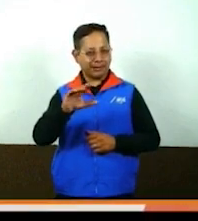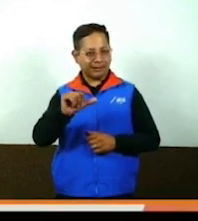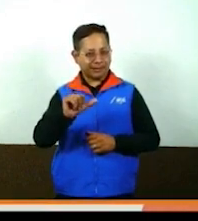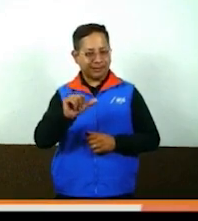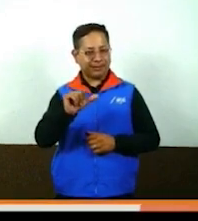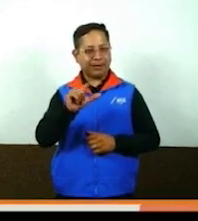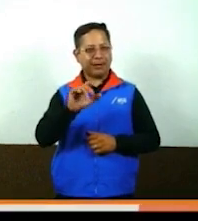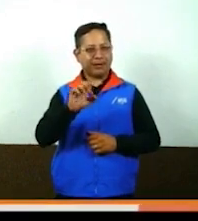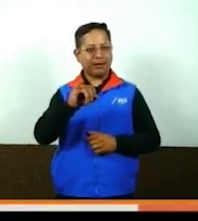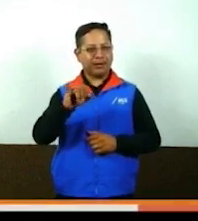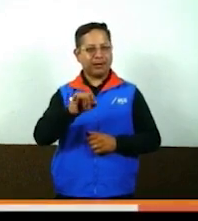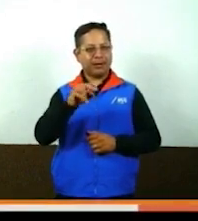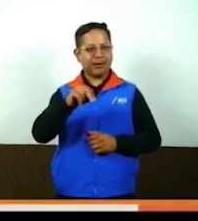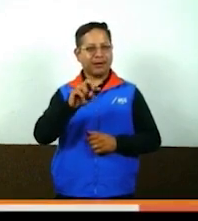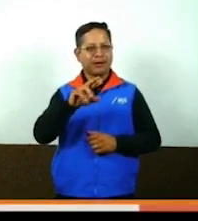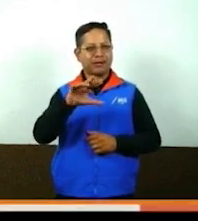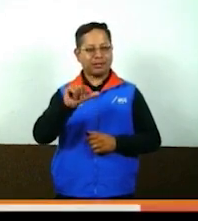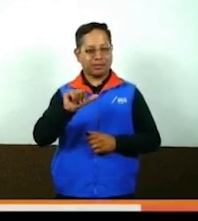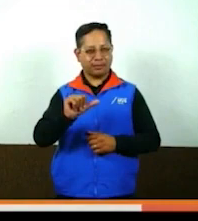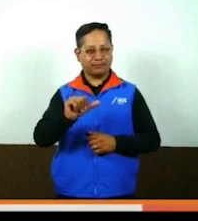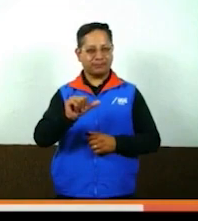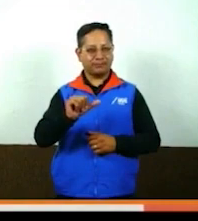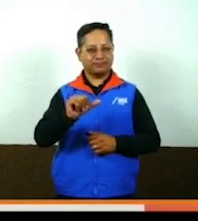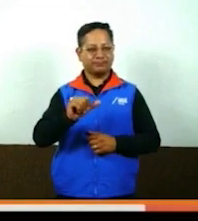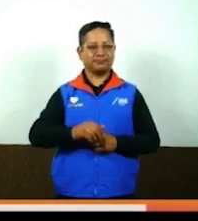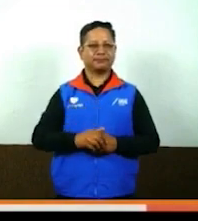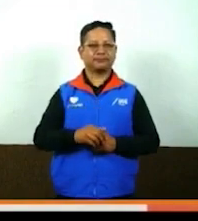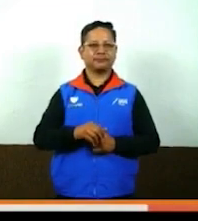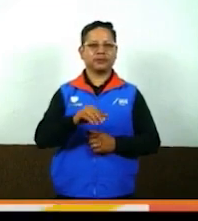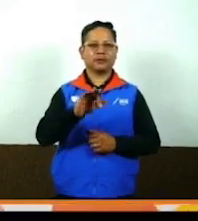Blanca Alejandra Guzmán Guzmán.